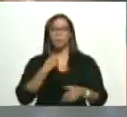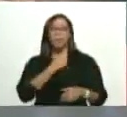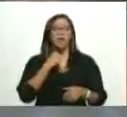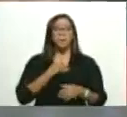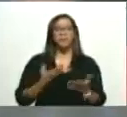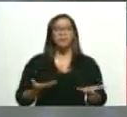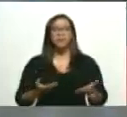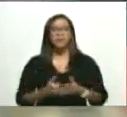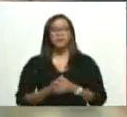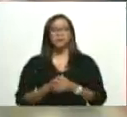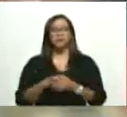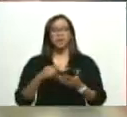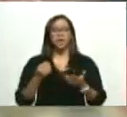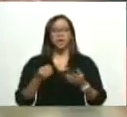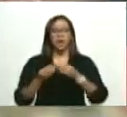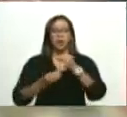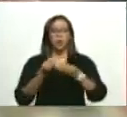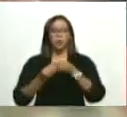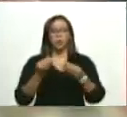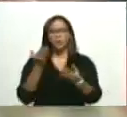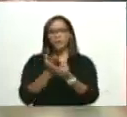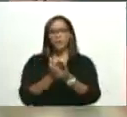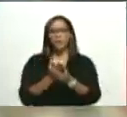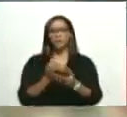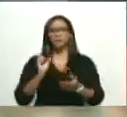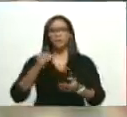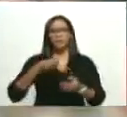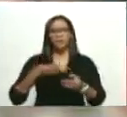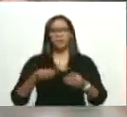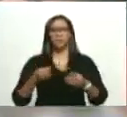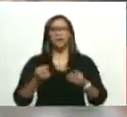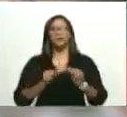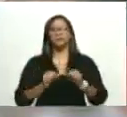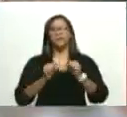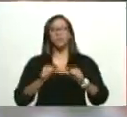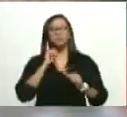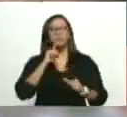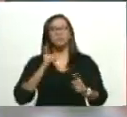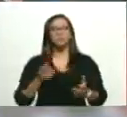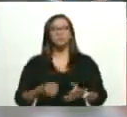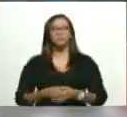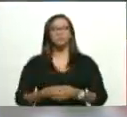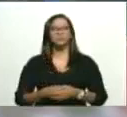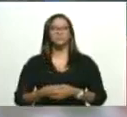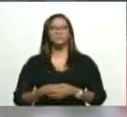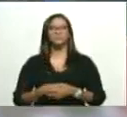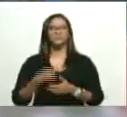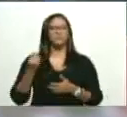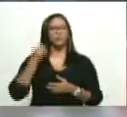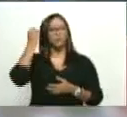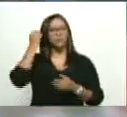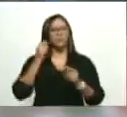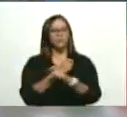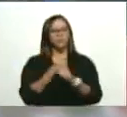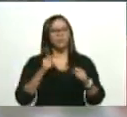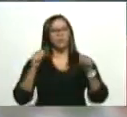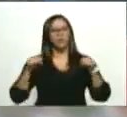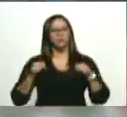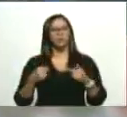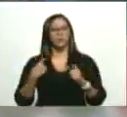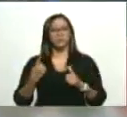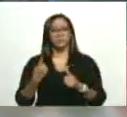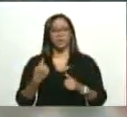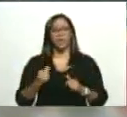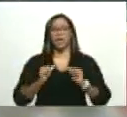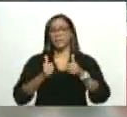haga nuevamente, a renovar esta falacia para mantener sus medidas contra nosotros. ¿Cómo tú crees que va a terminar esto? Porque al principio Estados Unidos